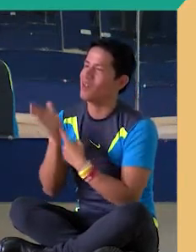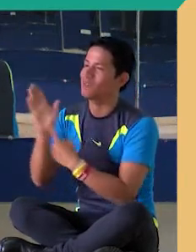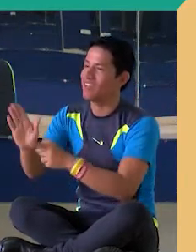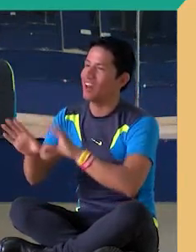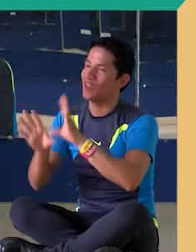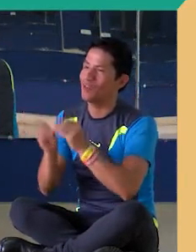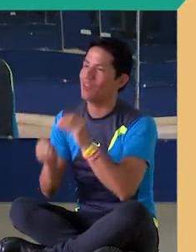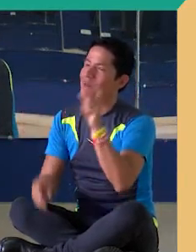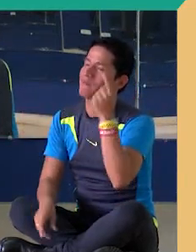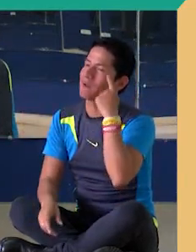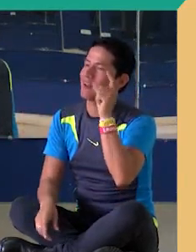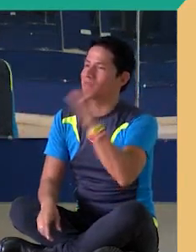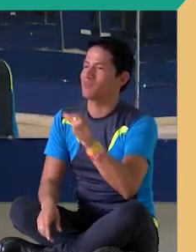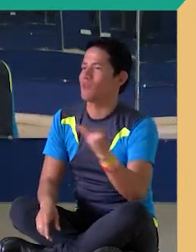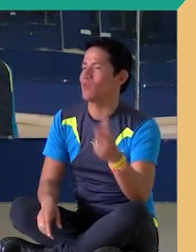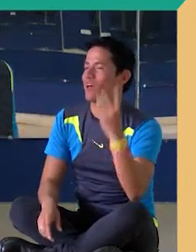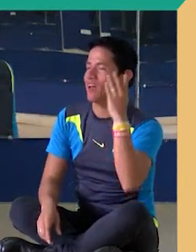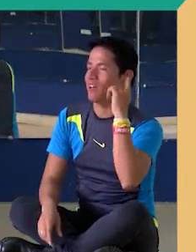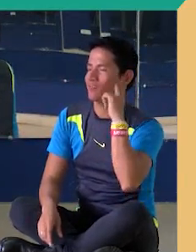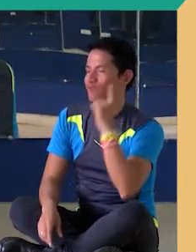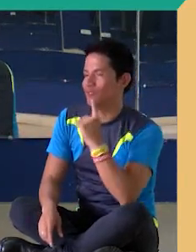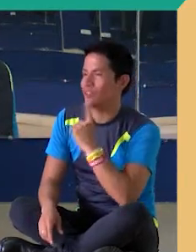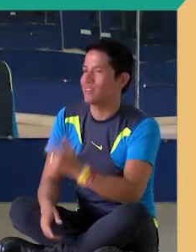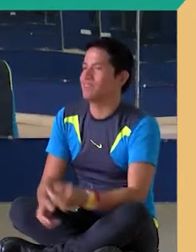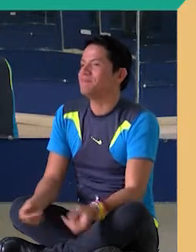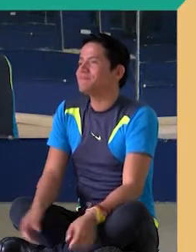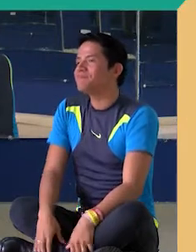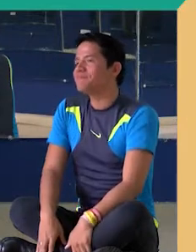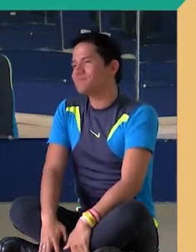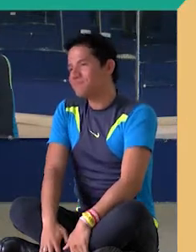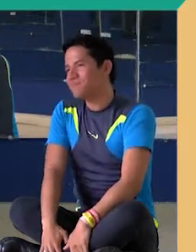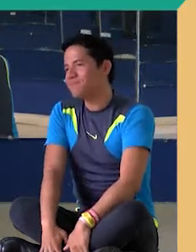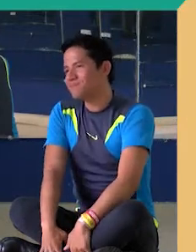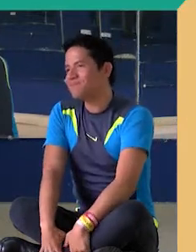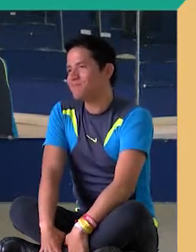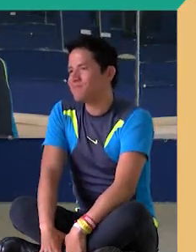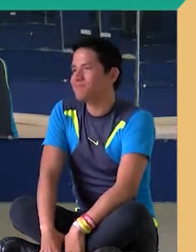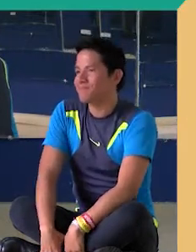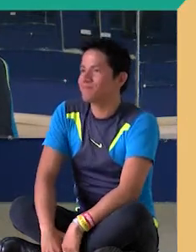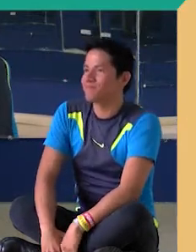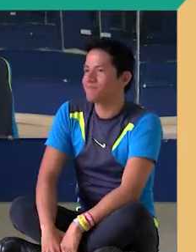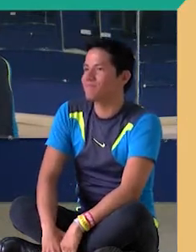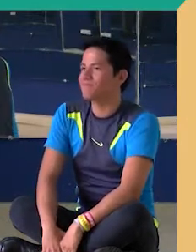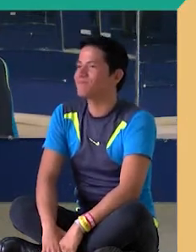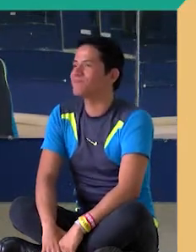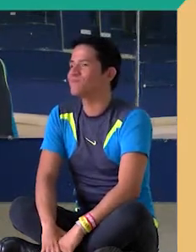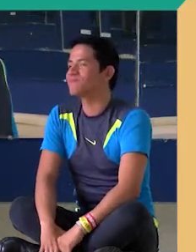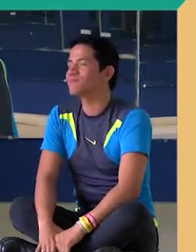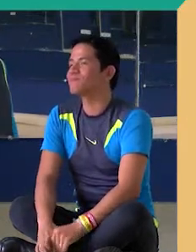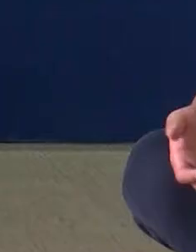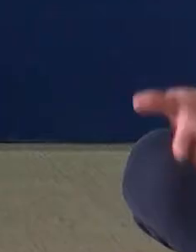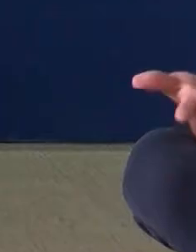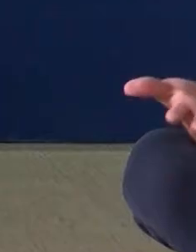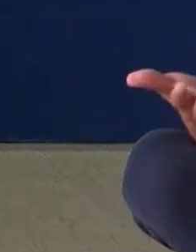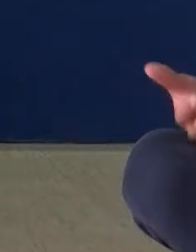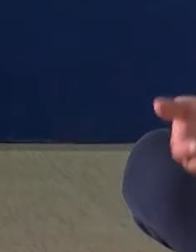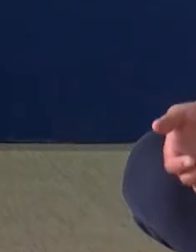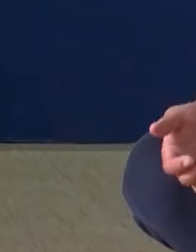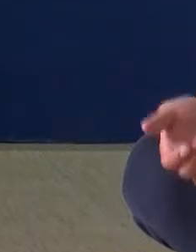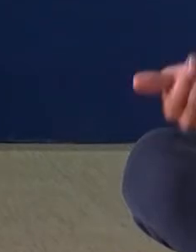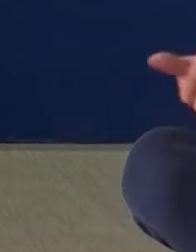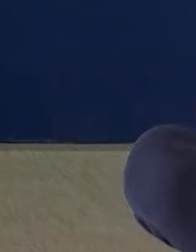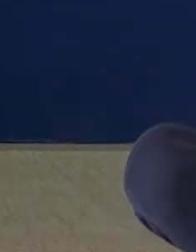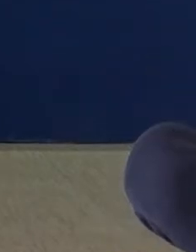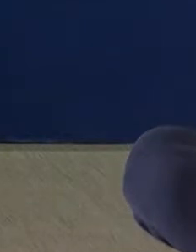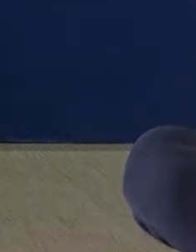Siento que lo llevo en la sangre y eso es bueno, ya que he adquirido experiencia. Es agradable ya que se nos abran estas